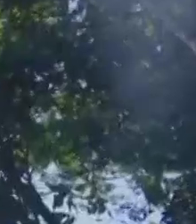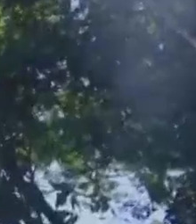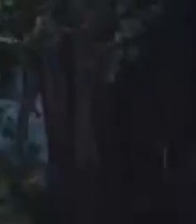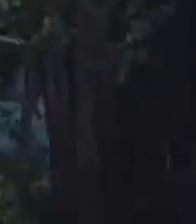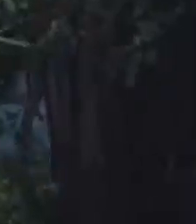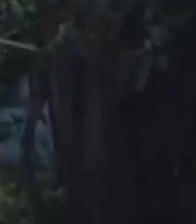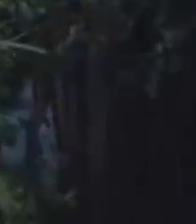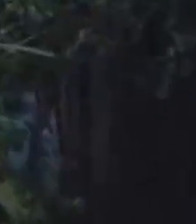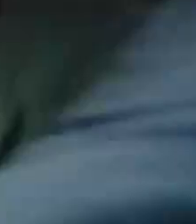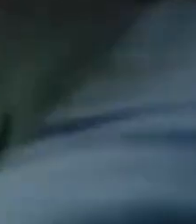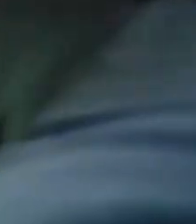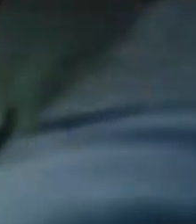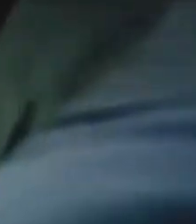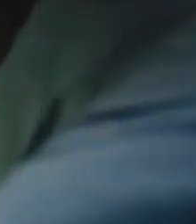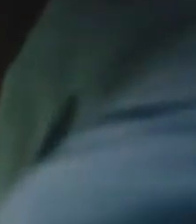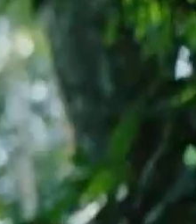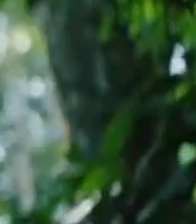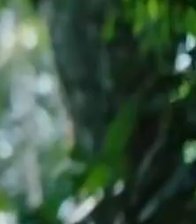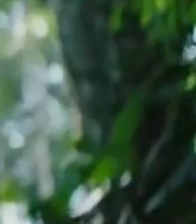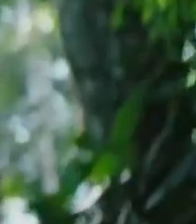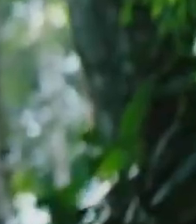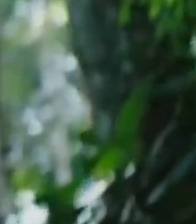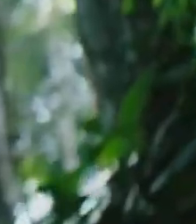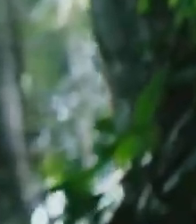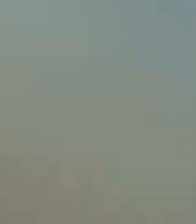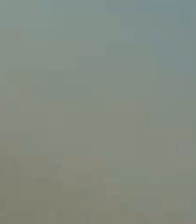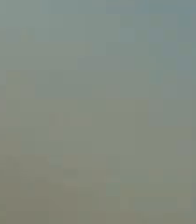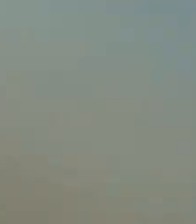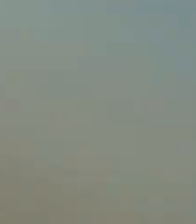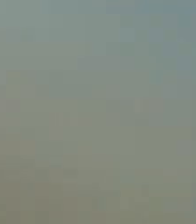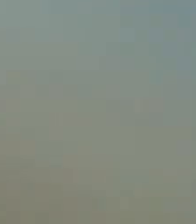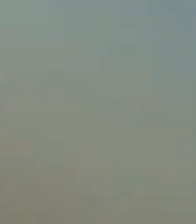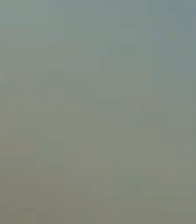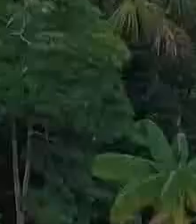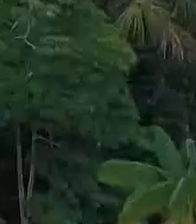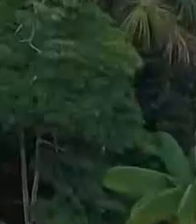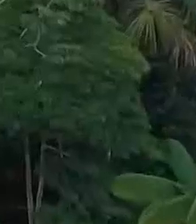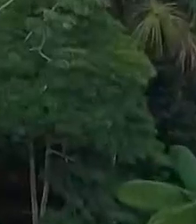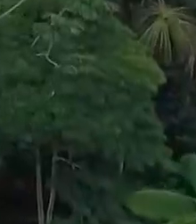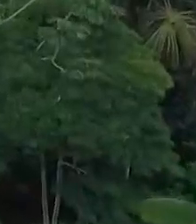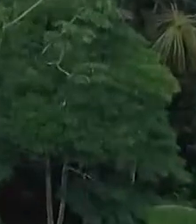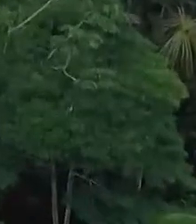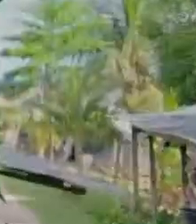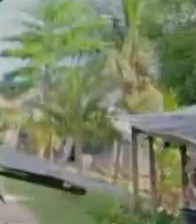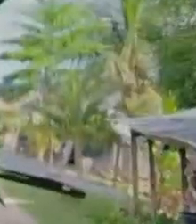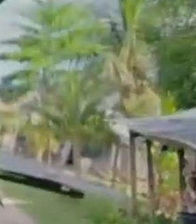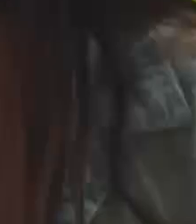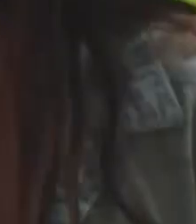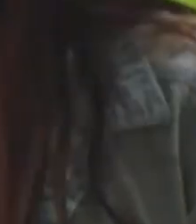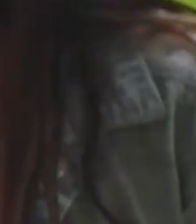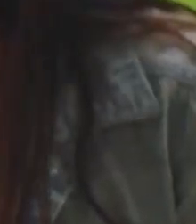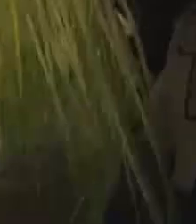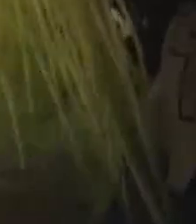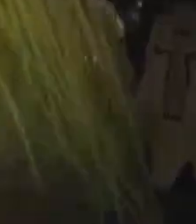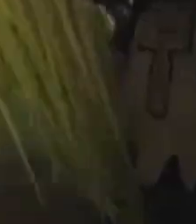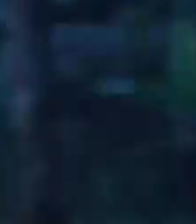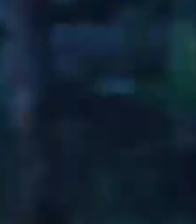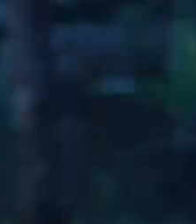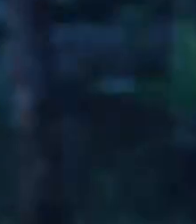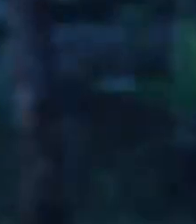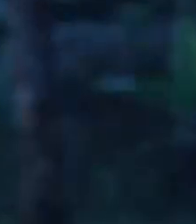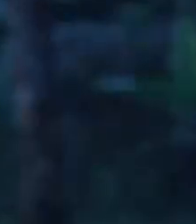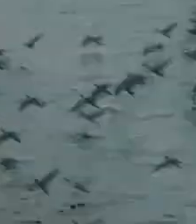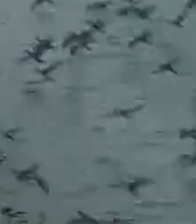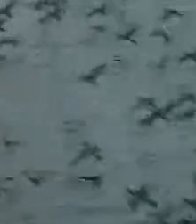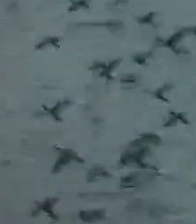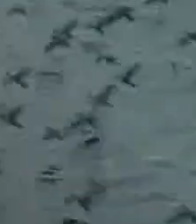Viaja por el departamento del Amazonas y conéctate con la naturaleza con toda la bioseguridad y confianza. Porque Colombia sin ti